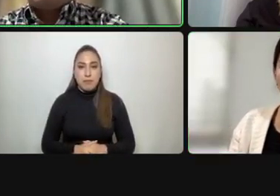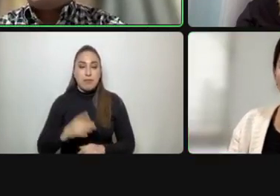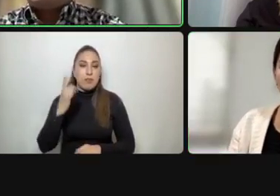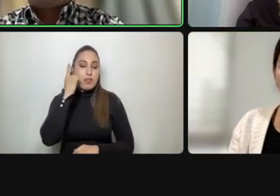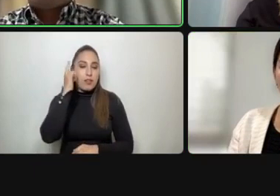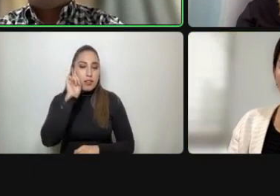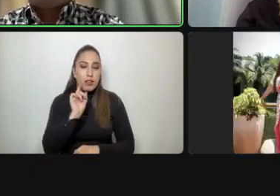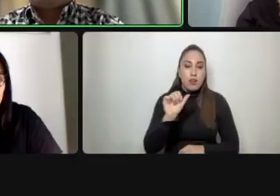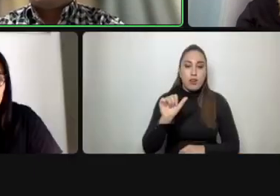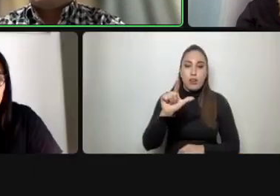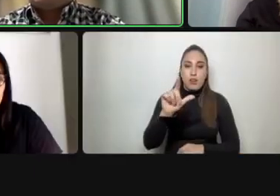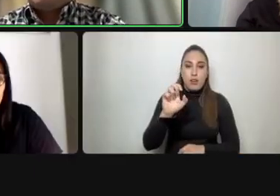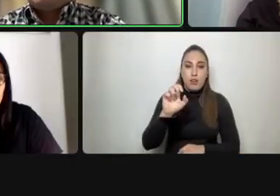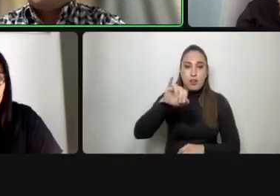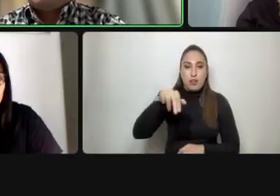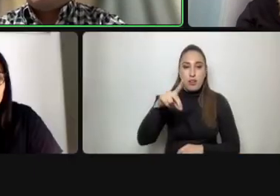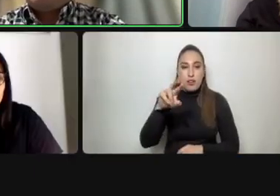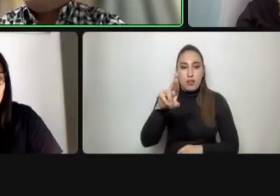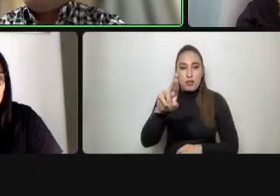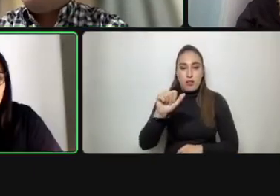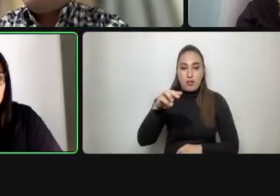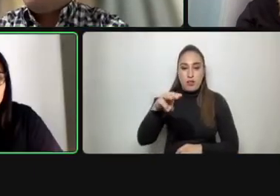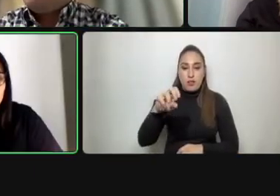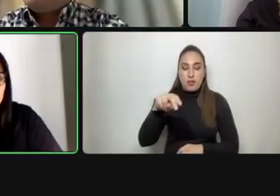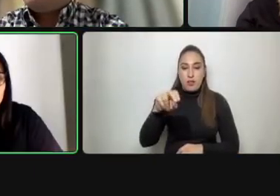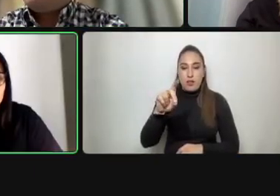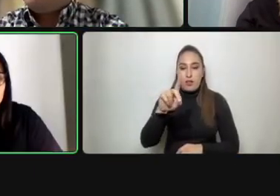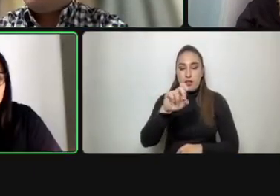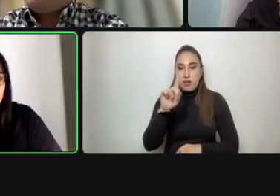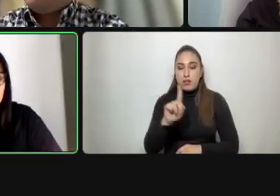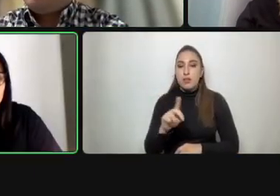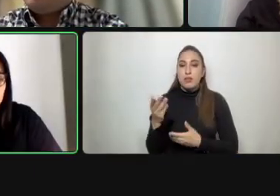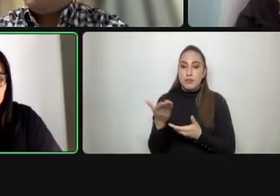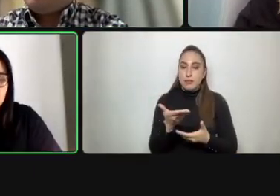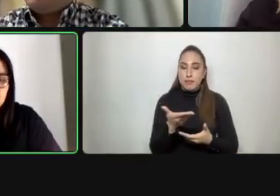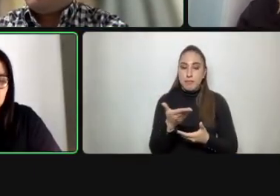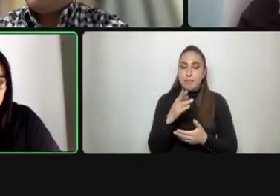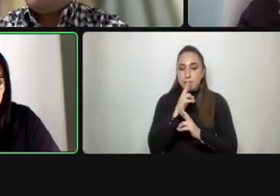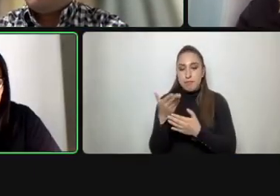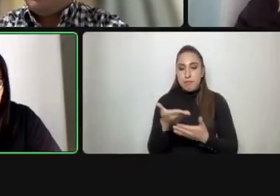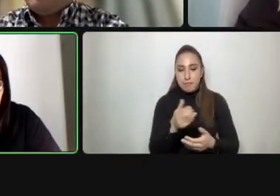Diputada Alejandra Méndez Vicuña. Méndez Vicuña, presente.